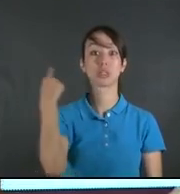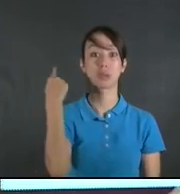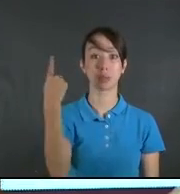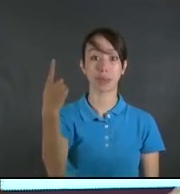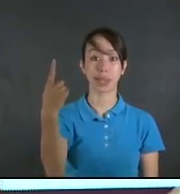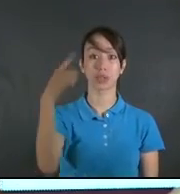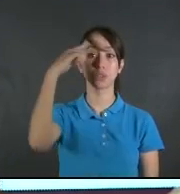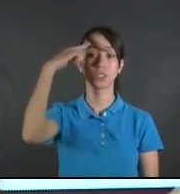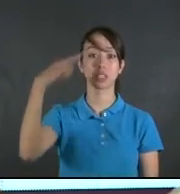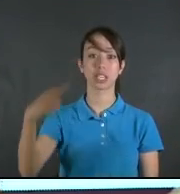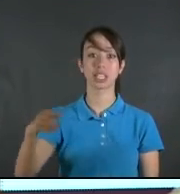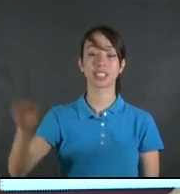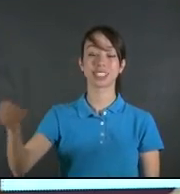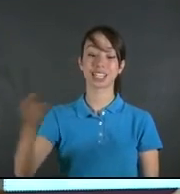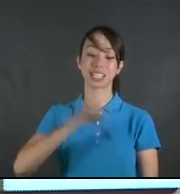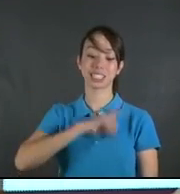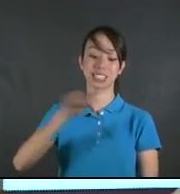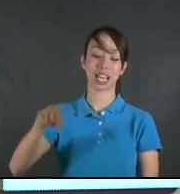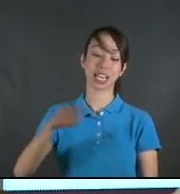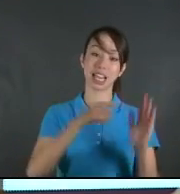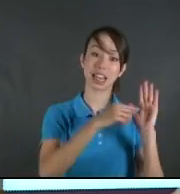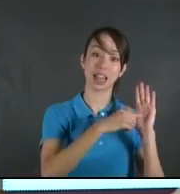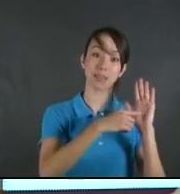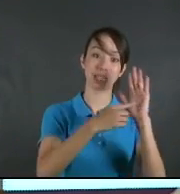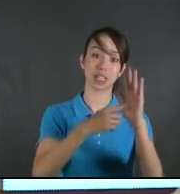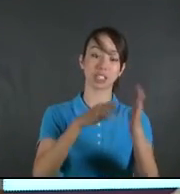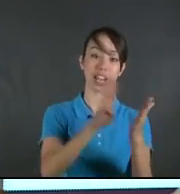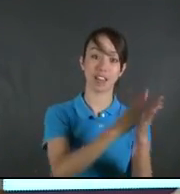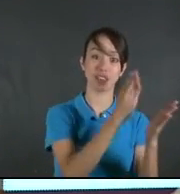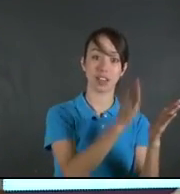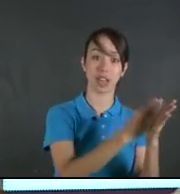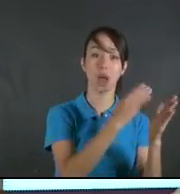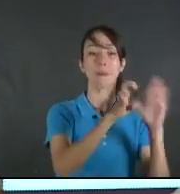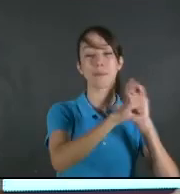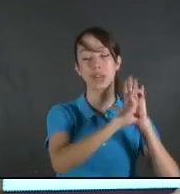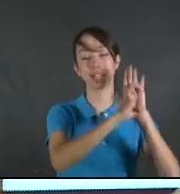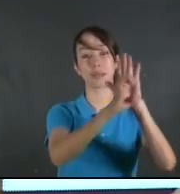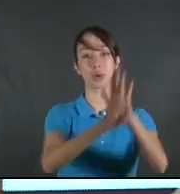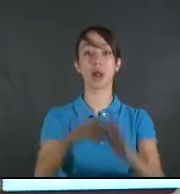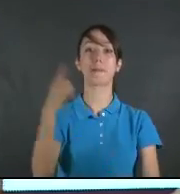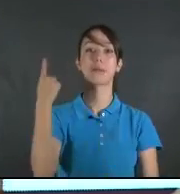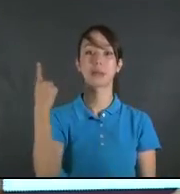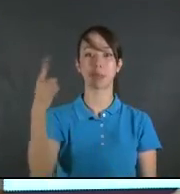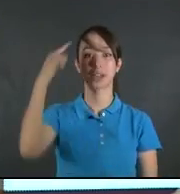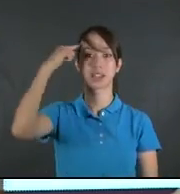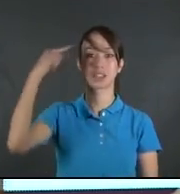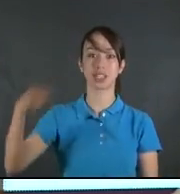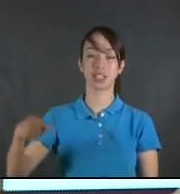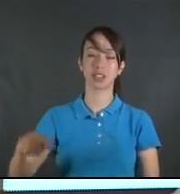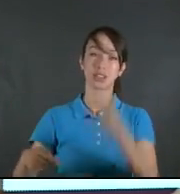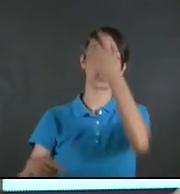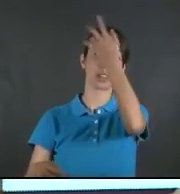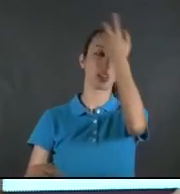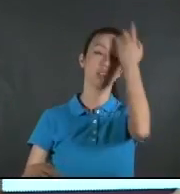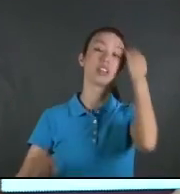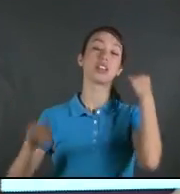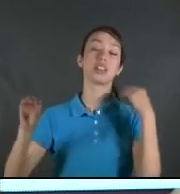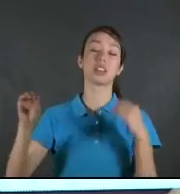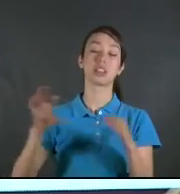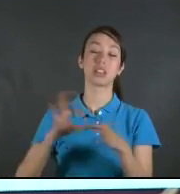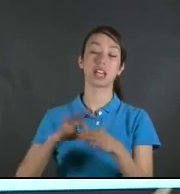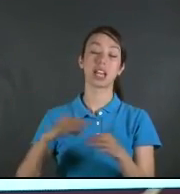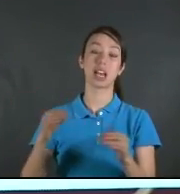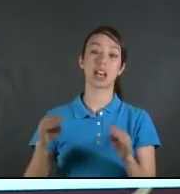días que aparecen en la Biblia por ejemplo el primer día eh de la